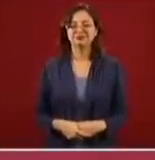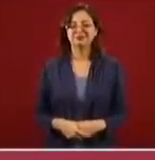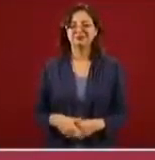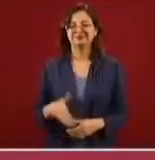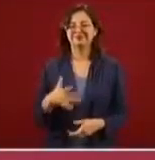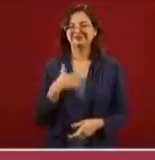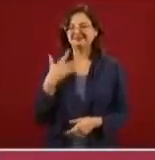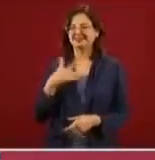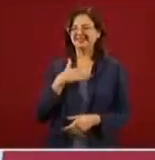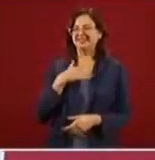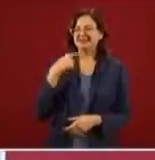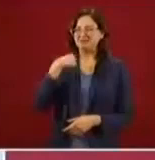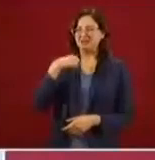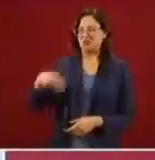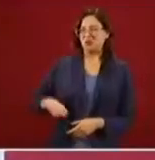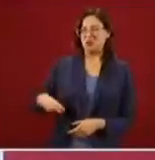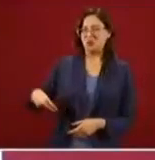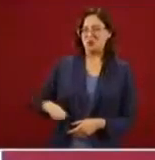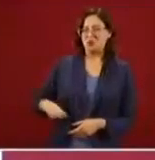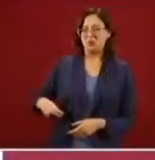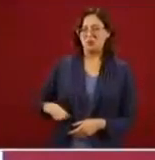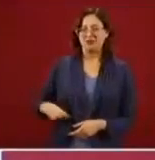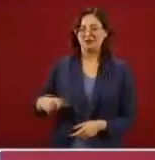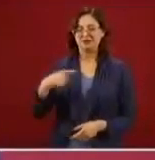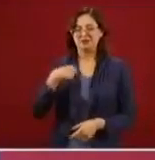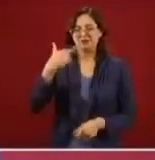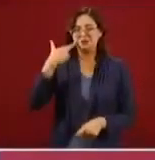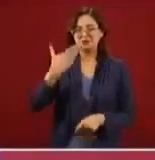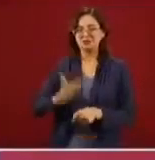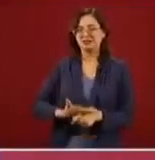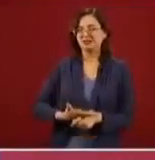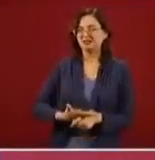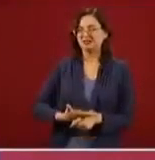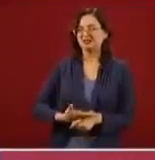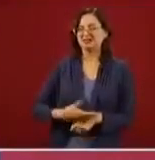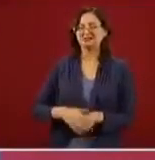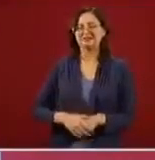esa culpa, porque soy responsable.